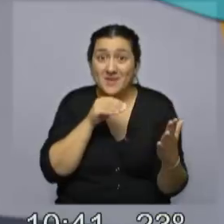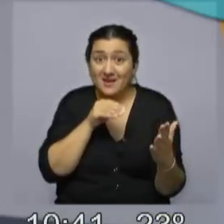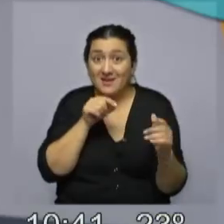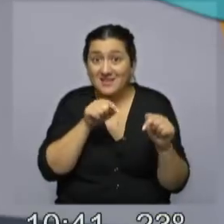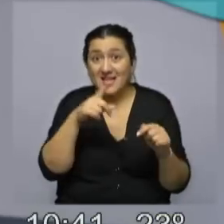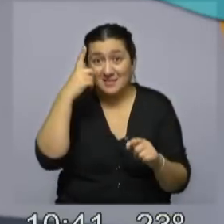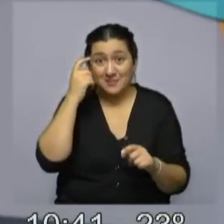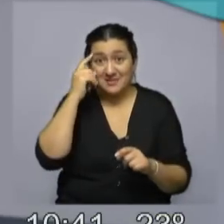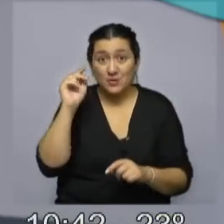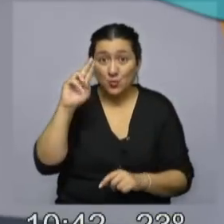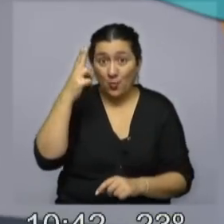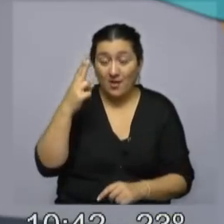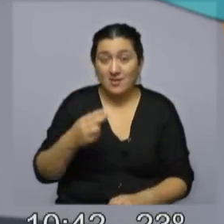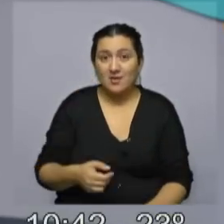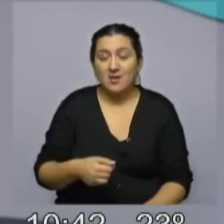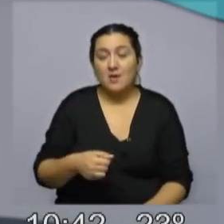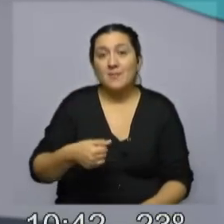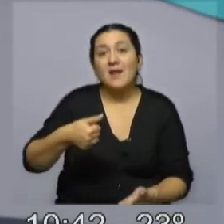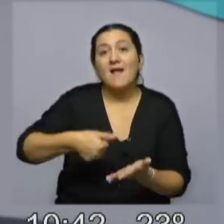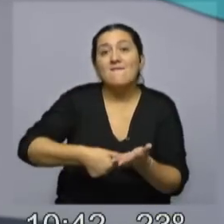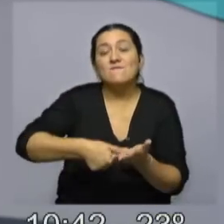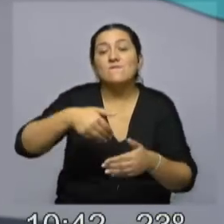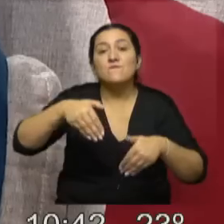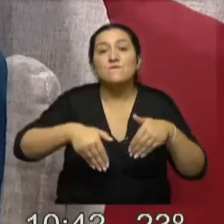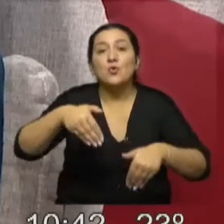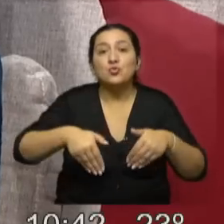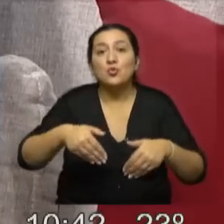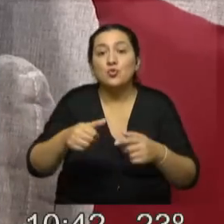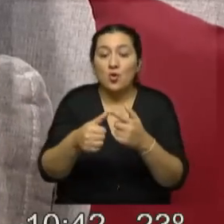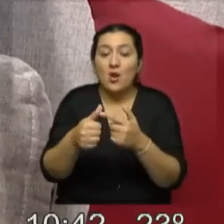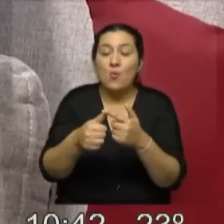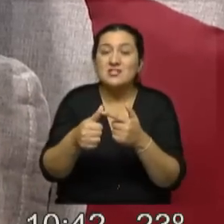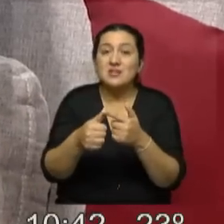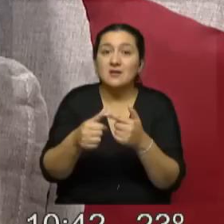y sí y qué faltaría hacerlo